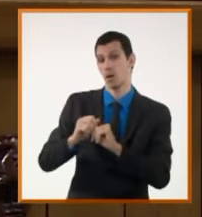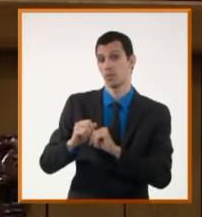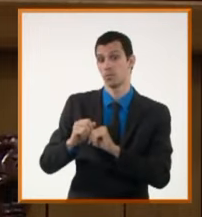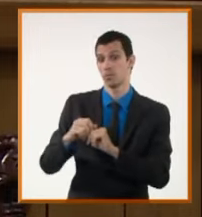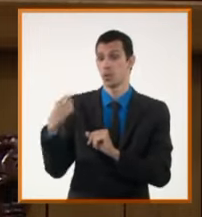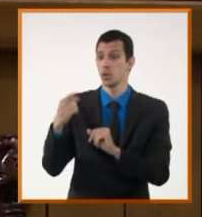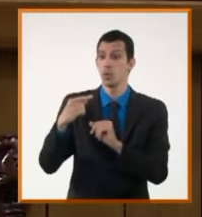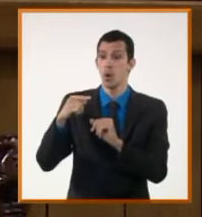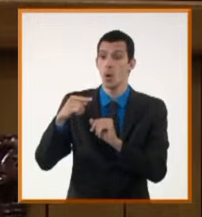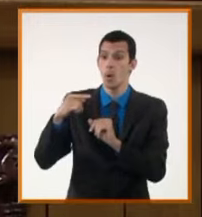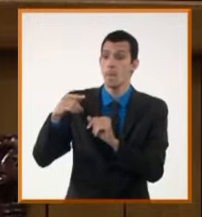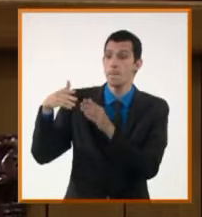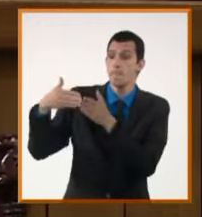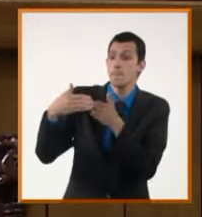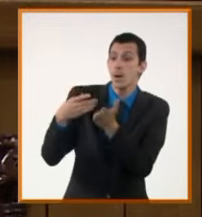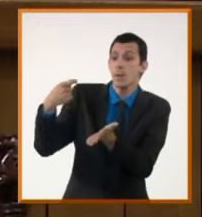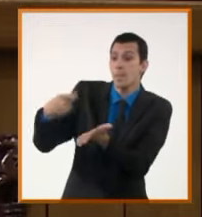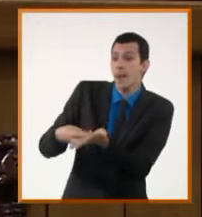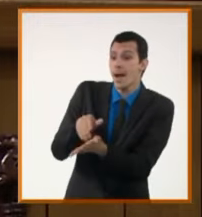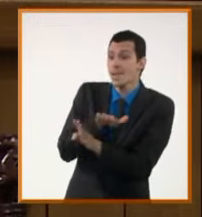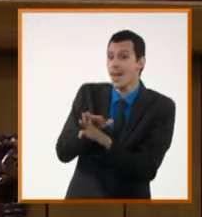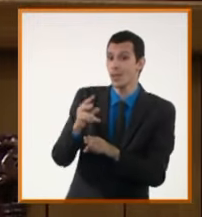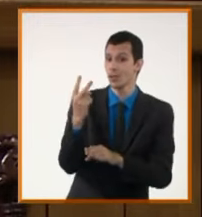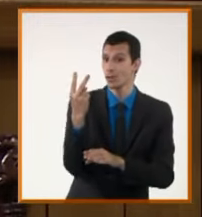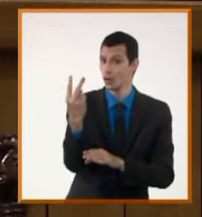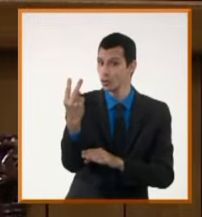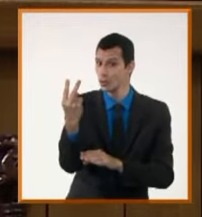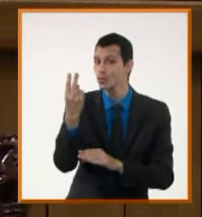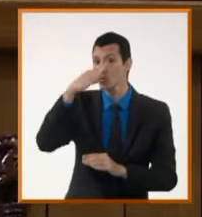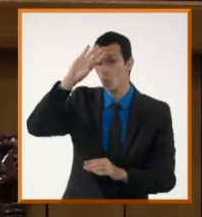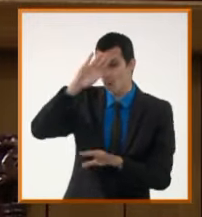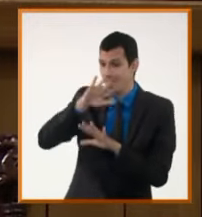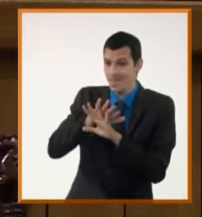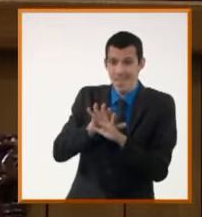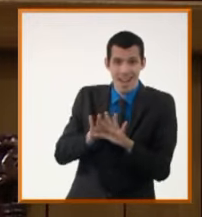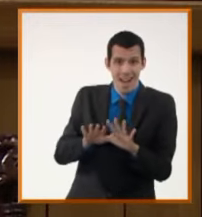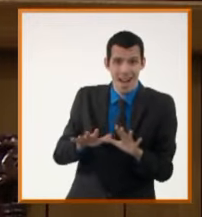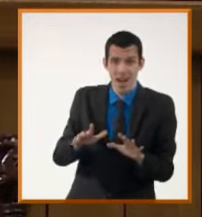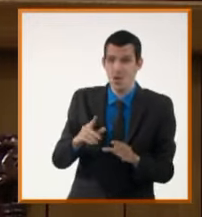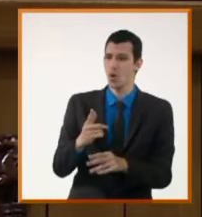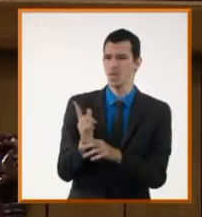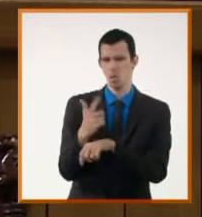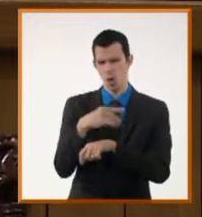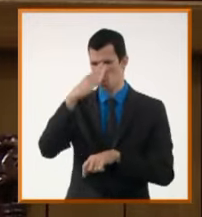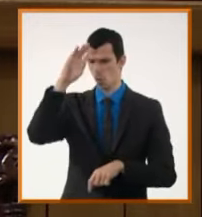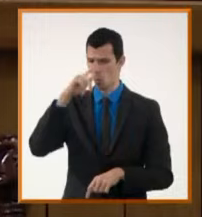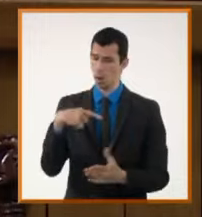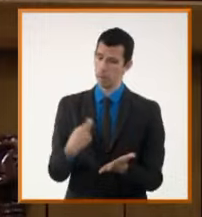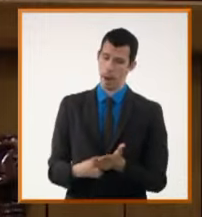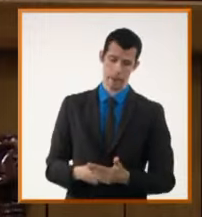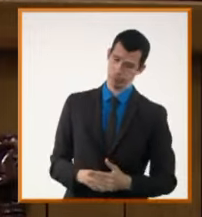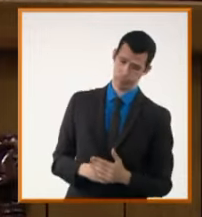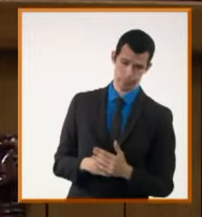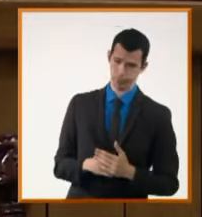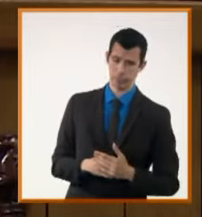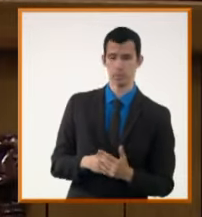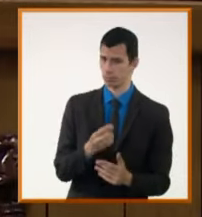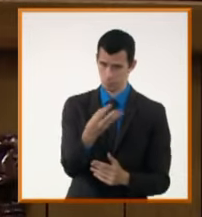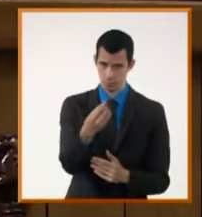arroz para Cuba y tenemos que ver cómo resolver esa situación. Pero eso es un tema que continuaremos.